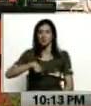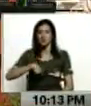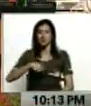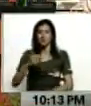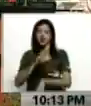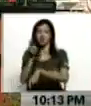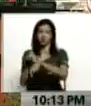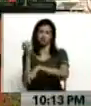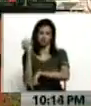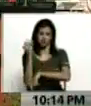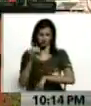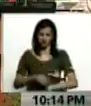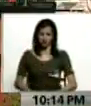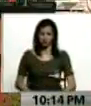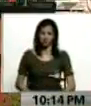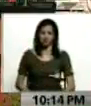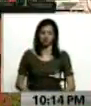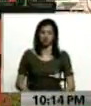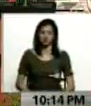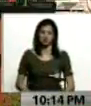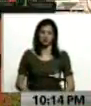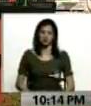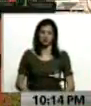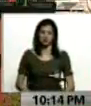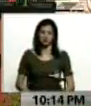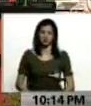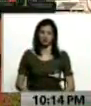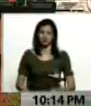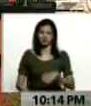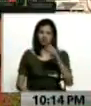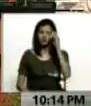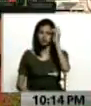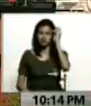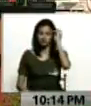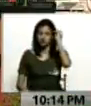asesores Tú naciste para ser presidente le van a